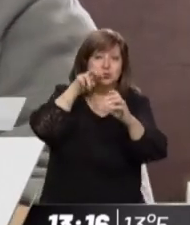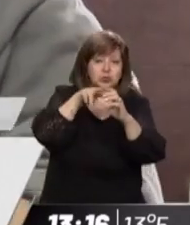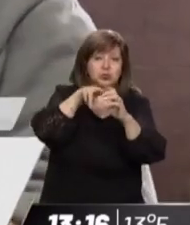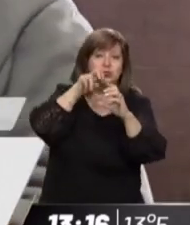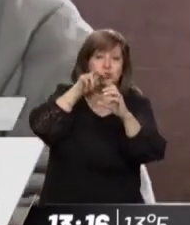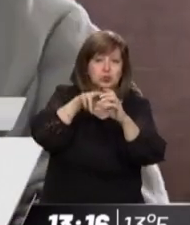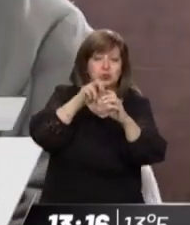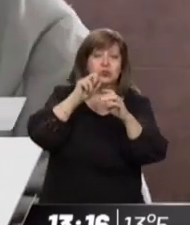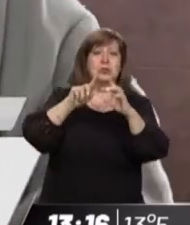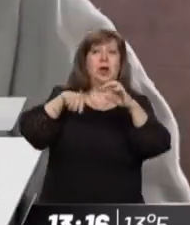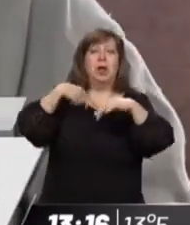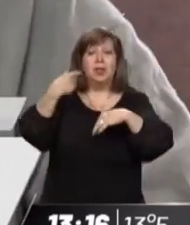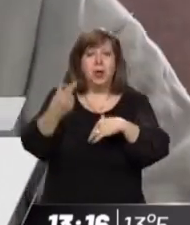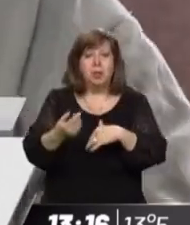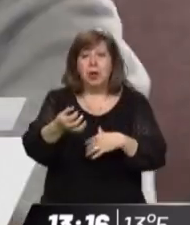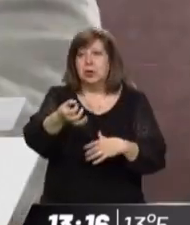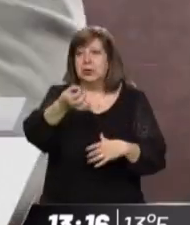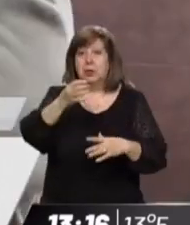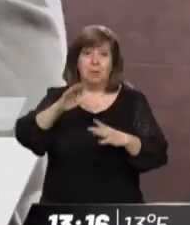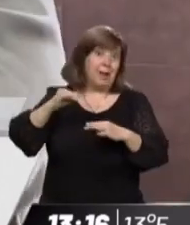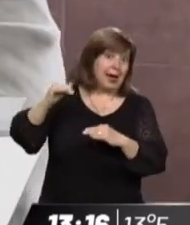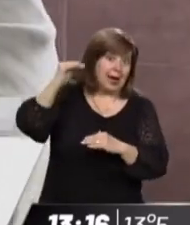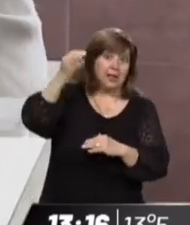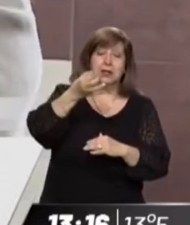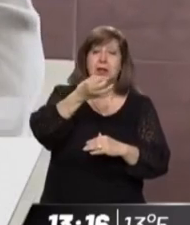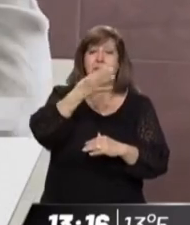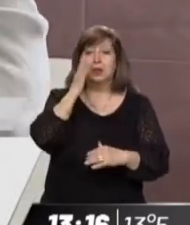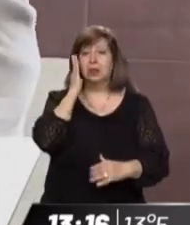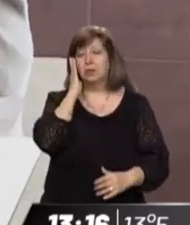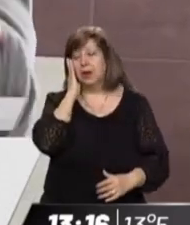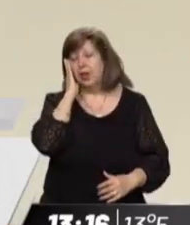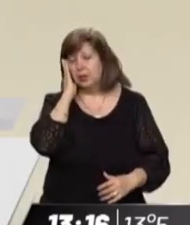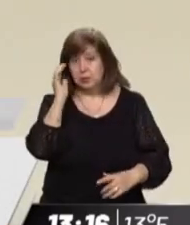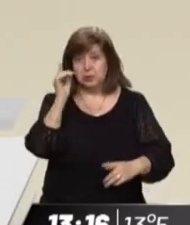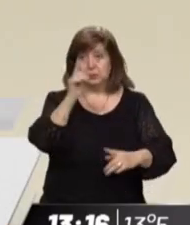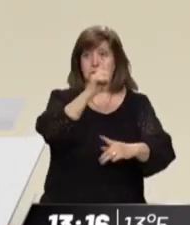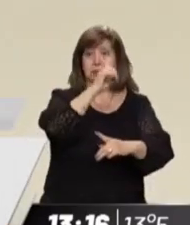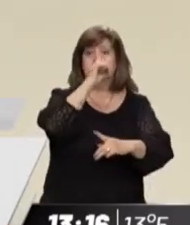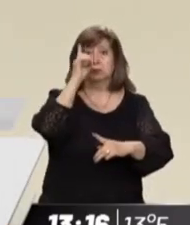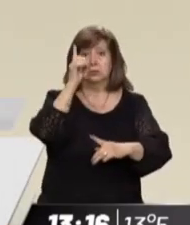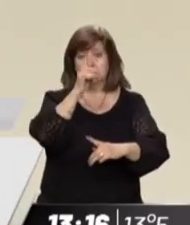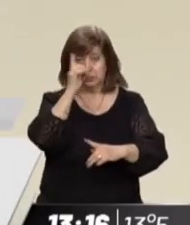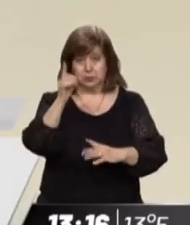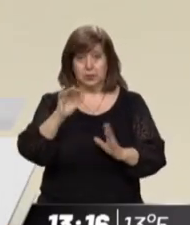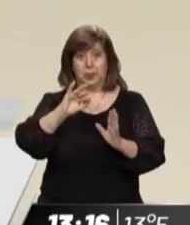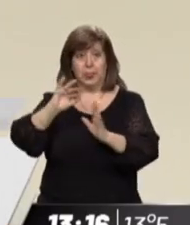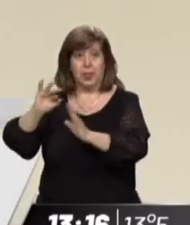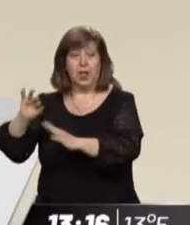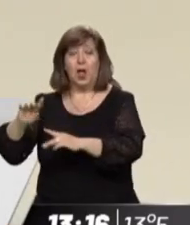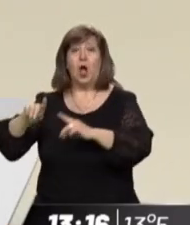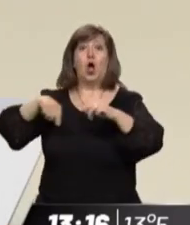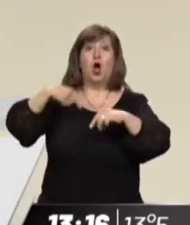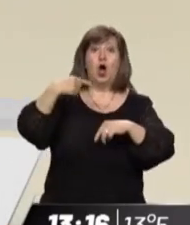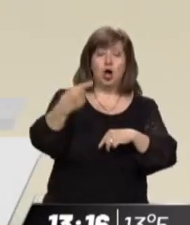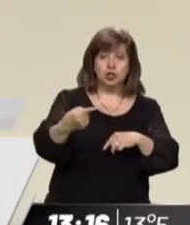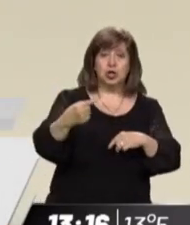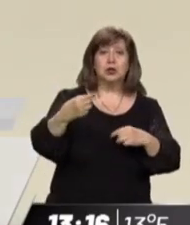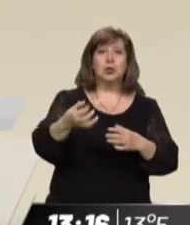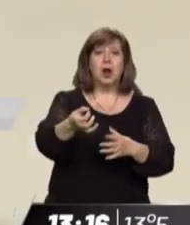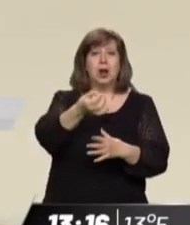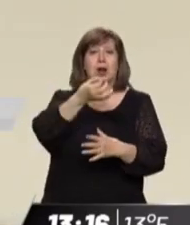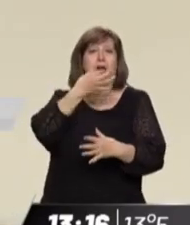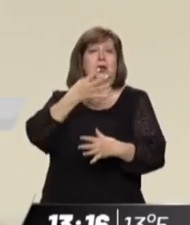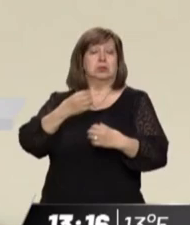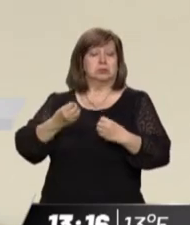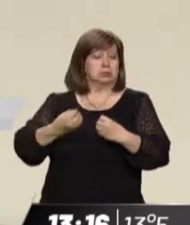grado también hacen un efecto como la cocaína y así, ¿no? Todas esas cosas consumía. Me energizaba, me daba la... ¿Cómo te